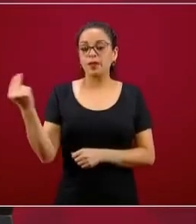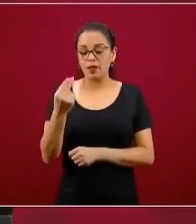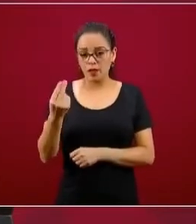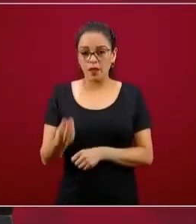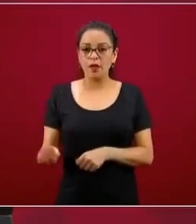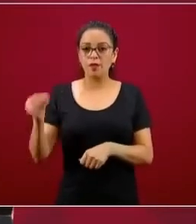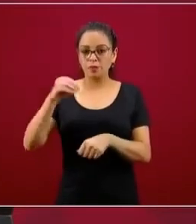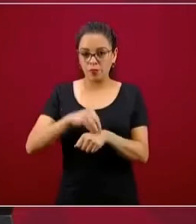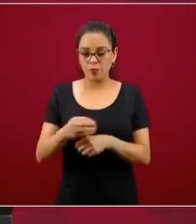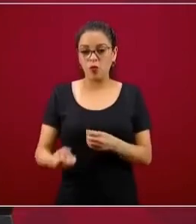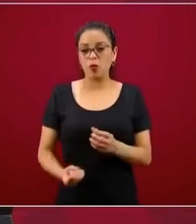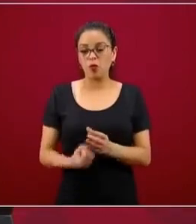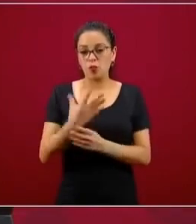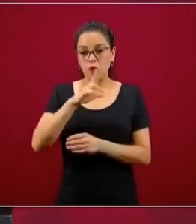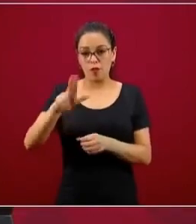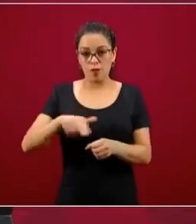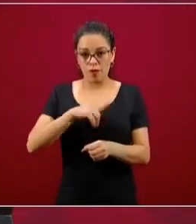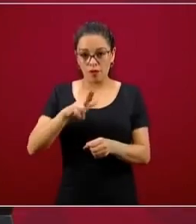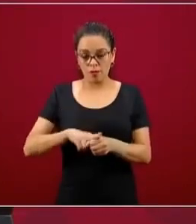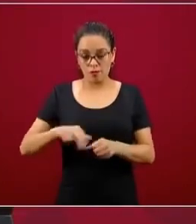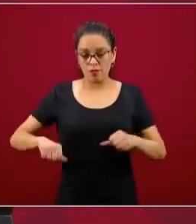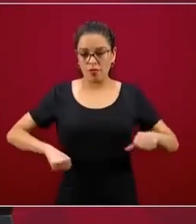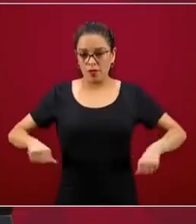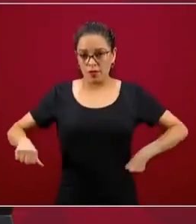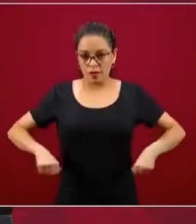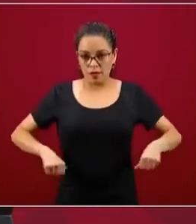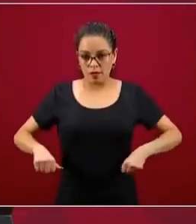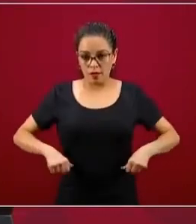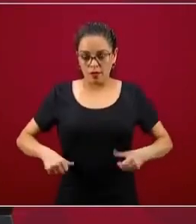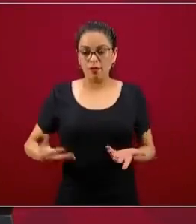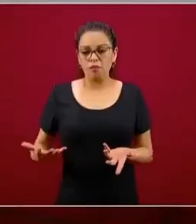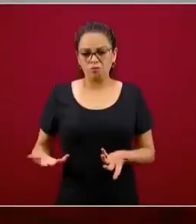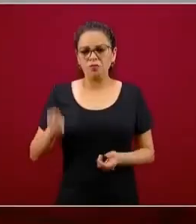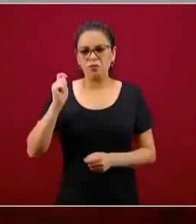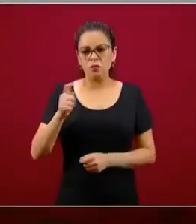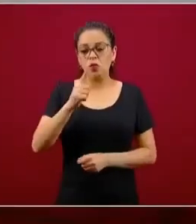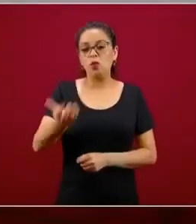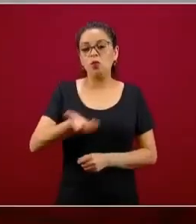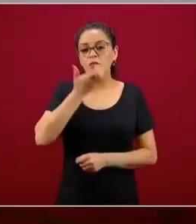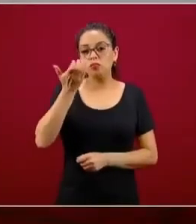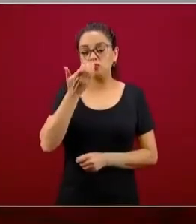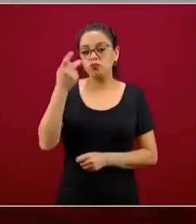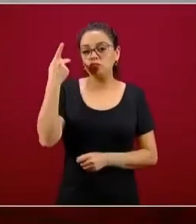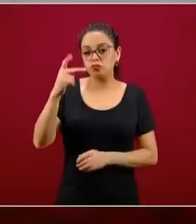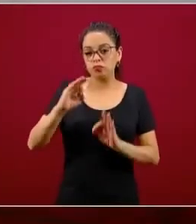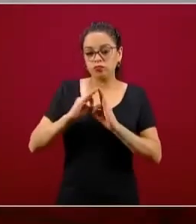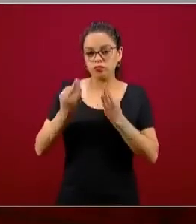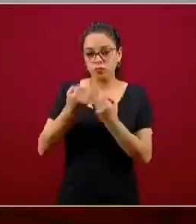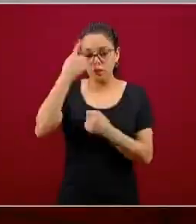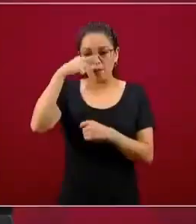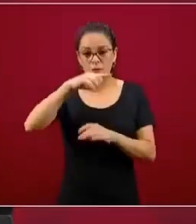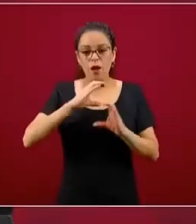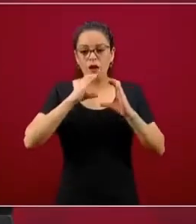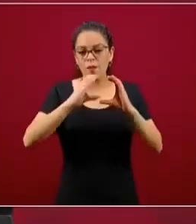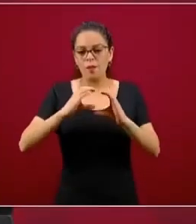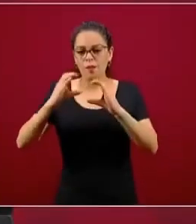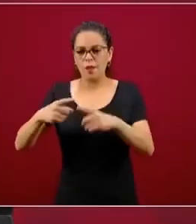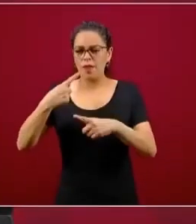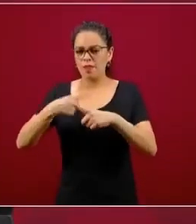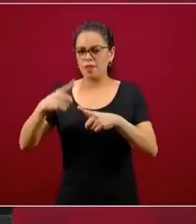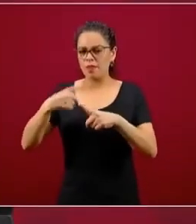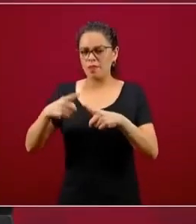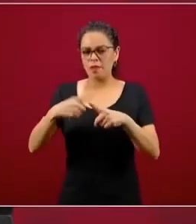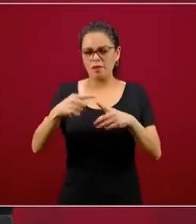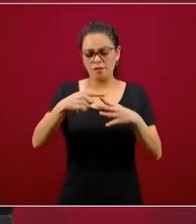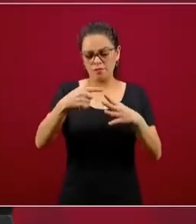nueva normalidad una serie de conductas, de actitudes respecto a la prevención en múltiples aspectos.